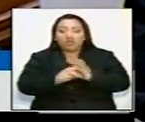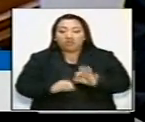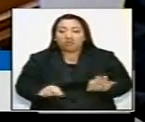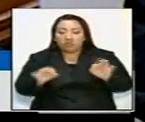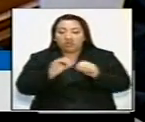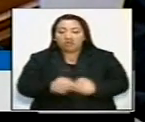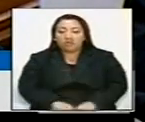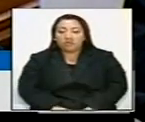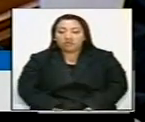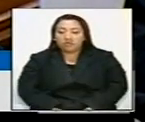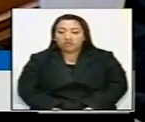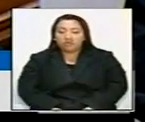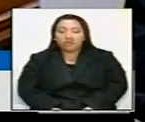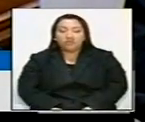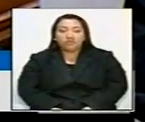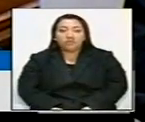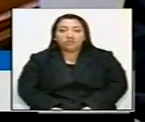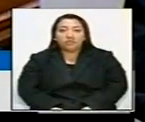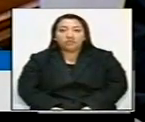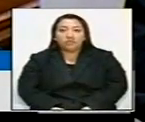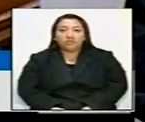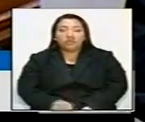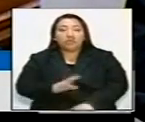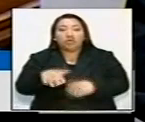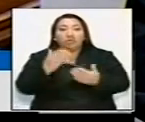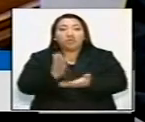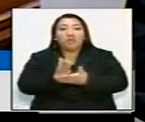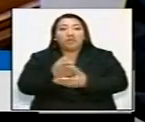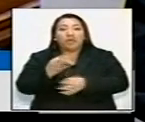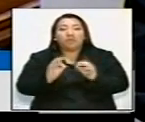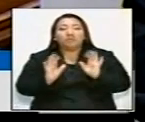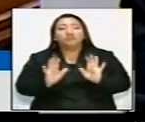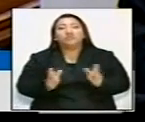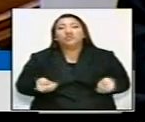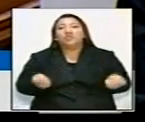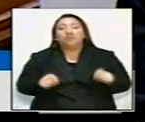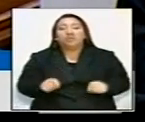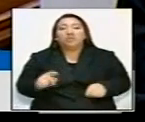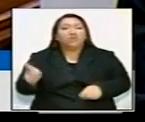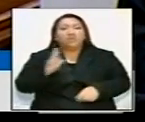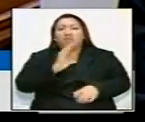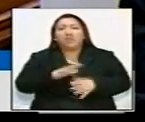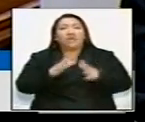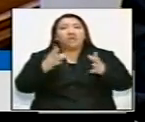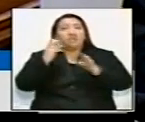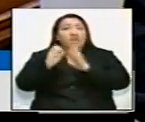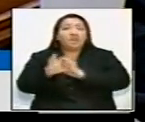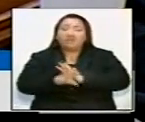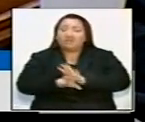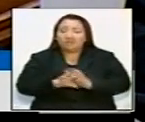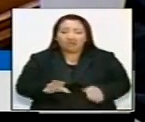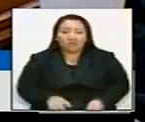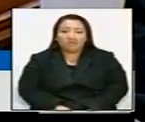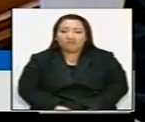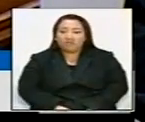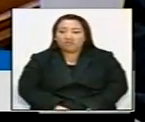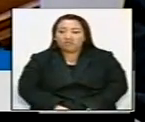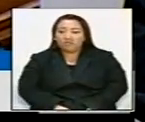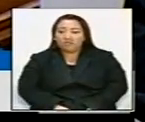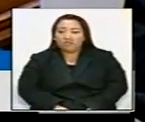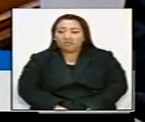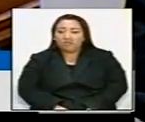fundamentales, todos los actores económicos se van a detener. Y no hablemos de la gran minería, y no hablemos de las empresas